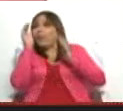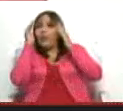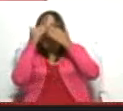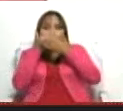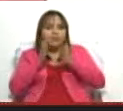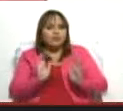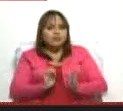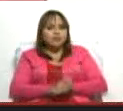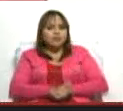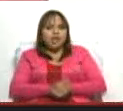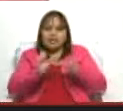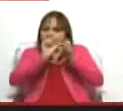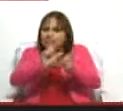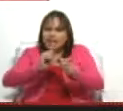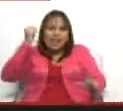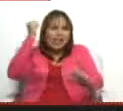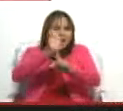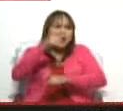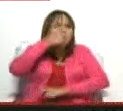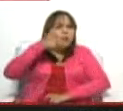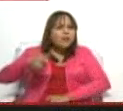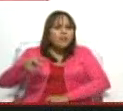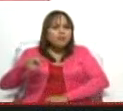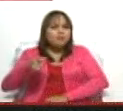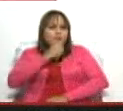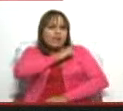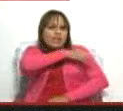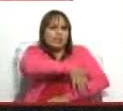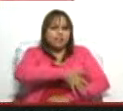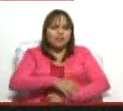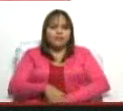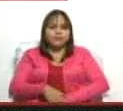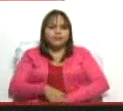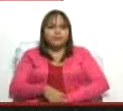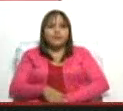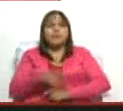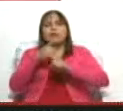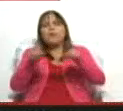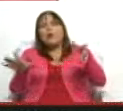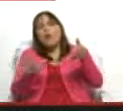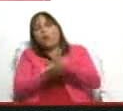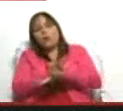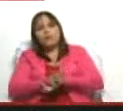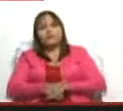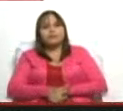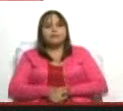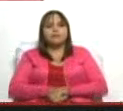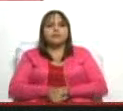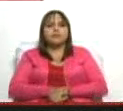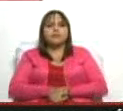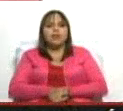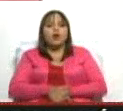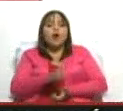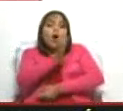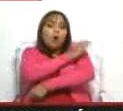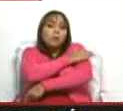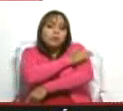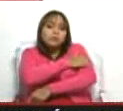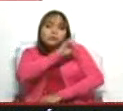que siga masacrando al pueblo palestino. Con respecto a que si la derecha va a hacer elecciones